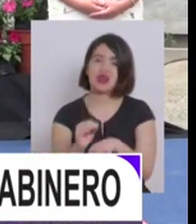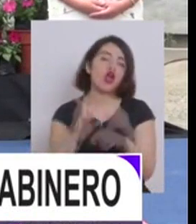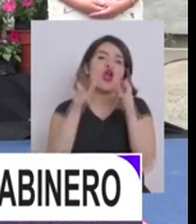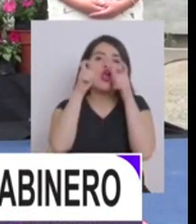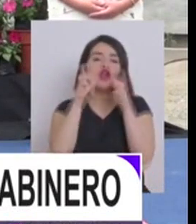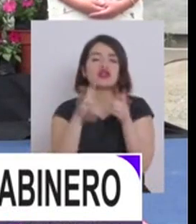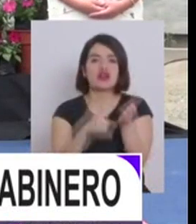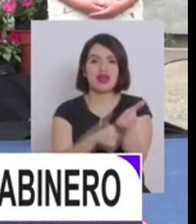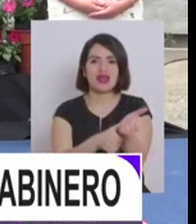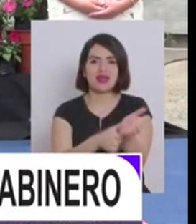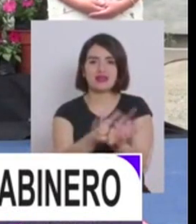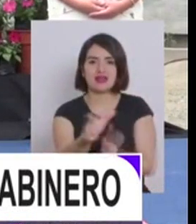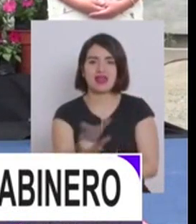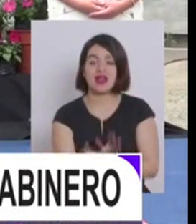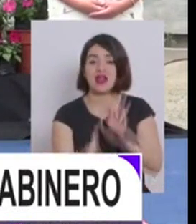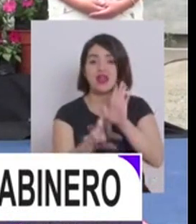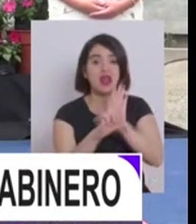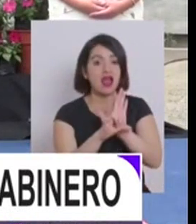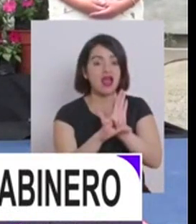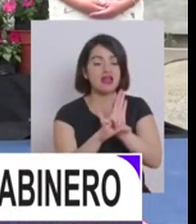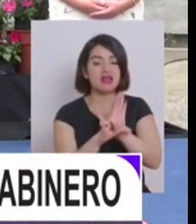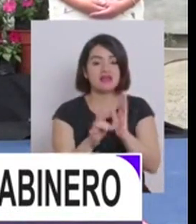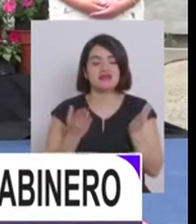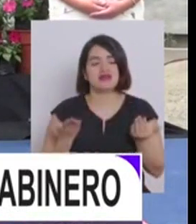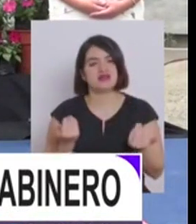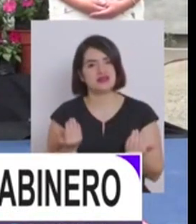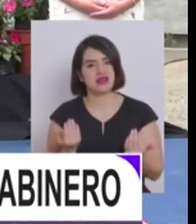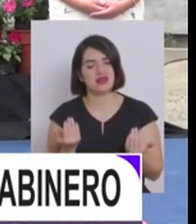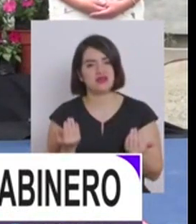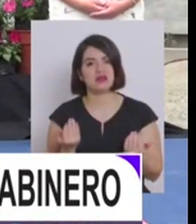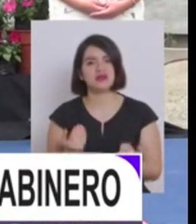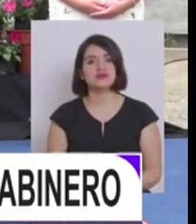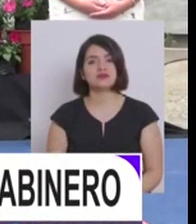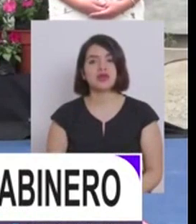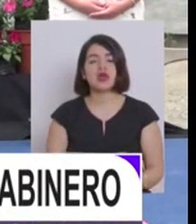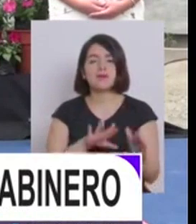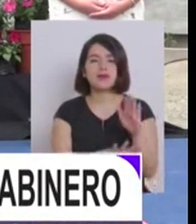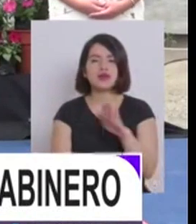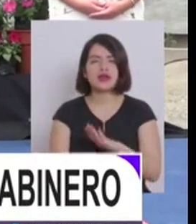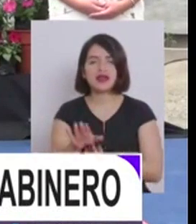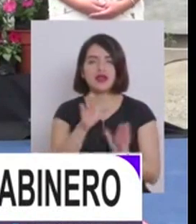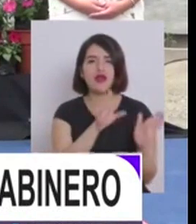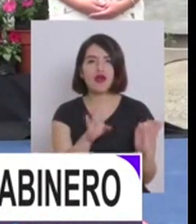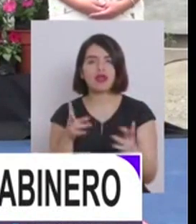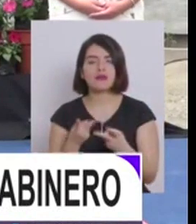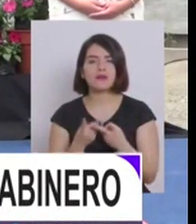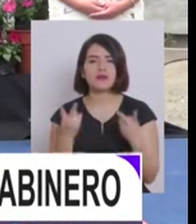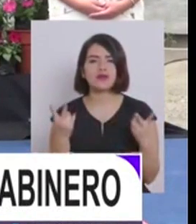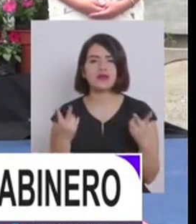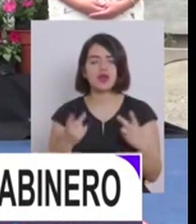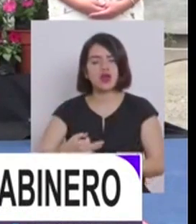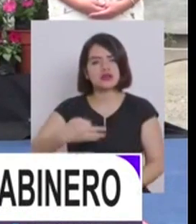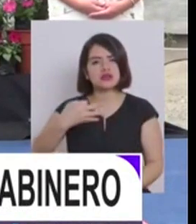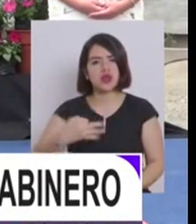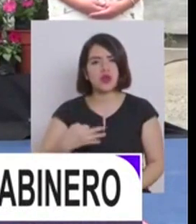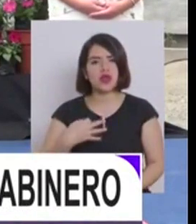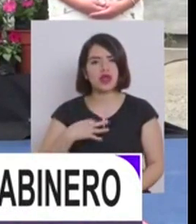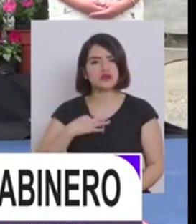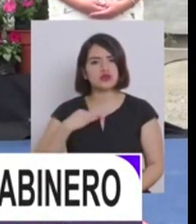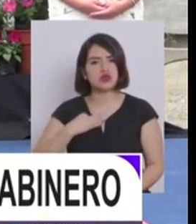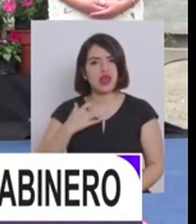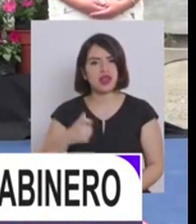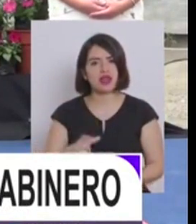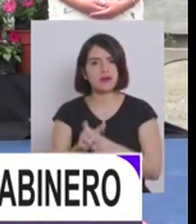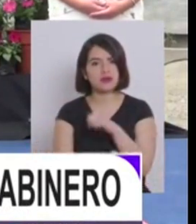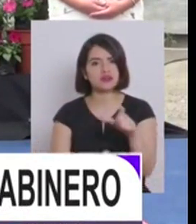un instrumento legal, es útil y es necesario para proteger el orden público, para proteger la seguridad ciudadana. Y